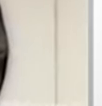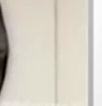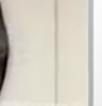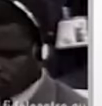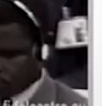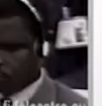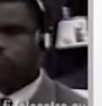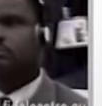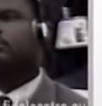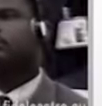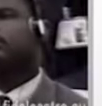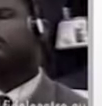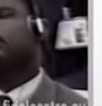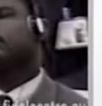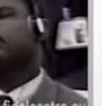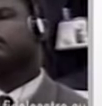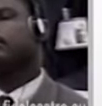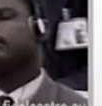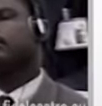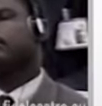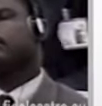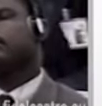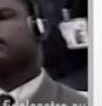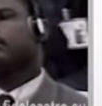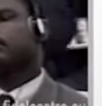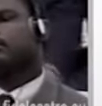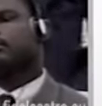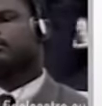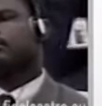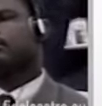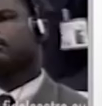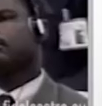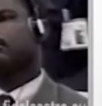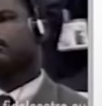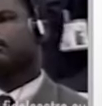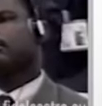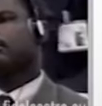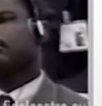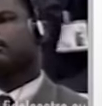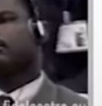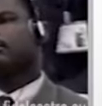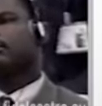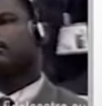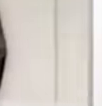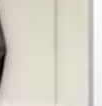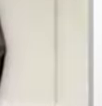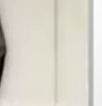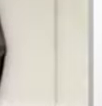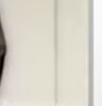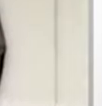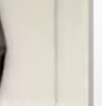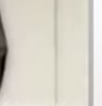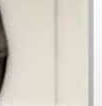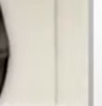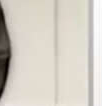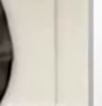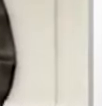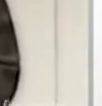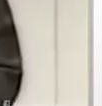Páguese la deuda ecológica y no la deuda externa. Desaparezca el